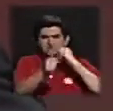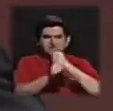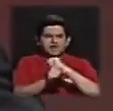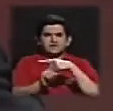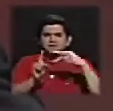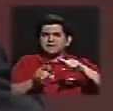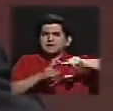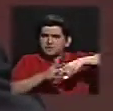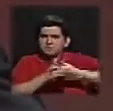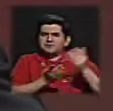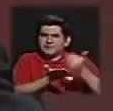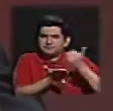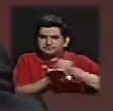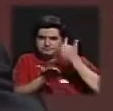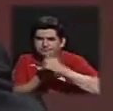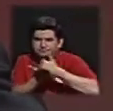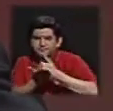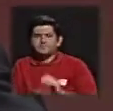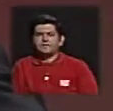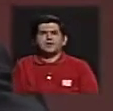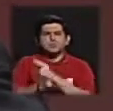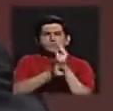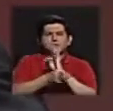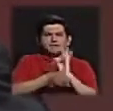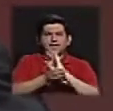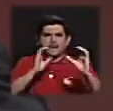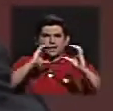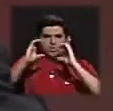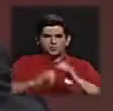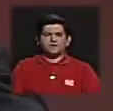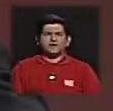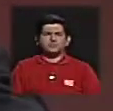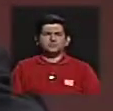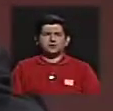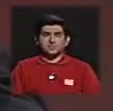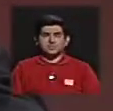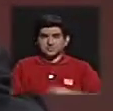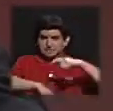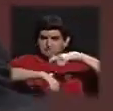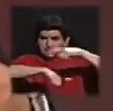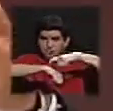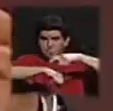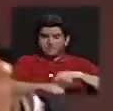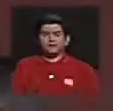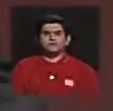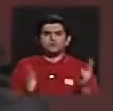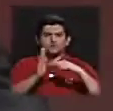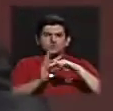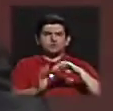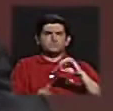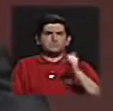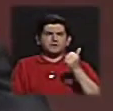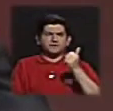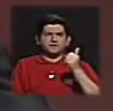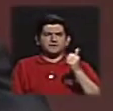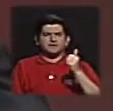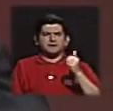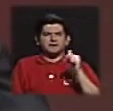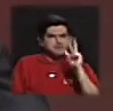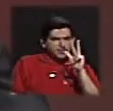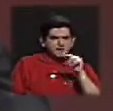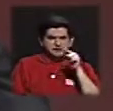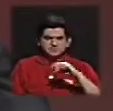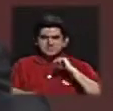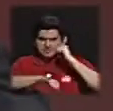pico, la SUTEL desde el 2009 que se que se conformó toda la estructura, el